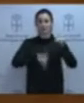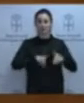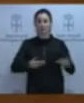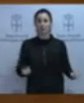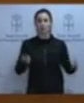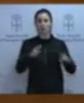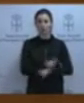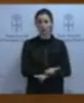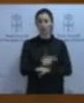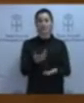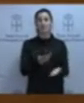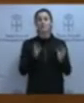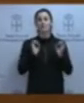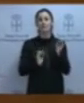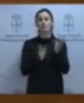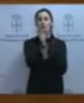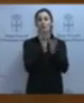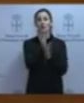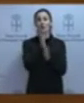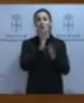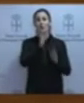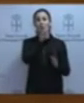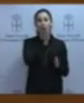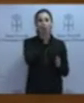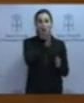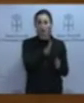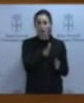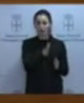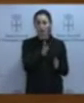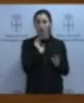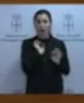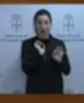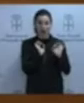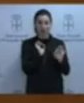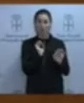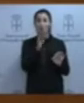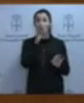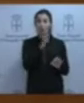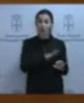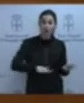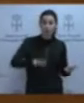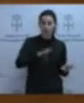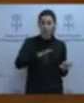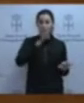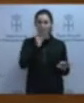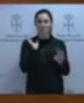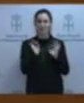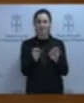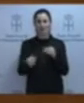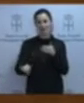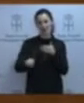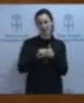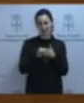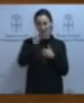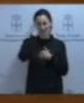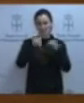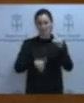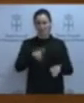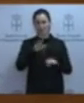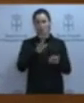Las centrales térmicas non están aí por casualidad, sino que están donde están precisamente porque aí están las mines que en el seu día